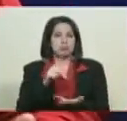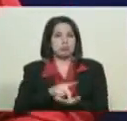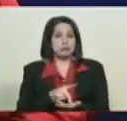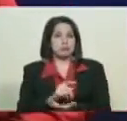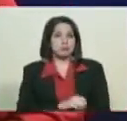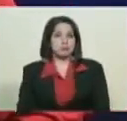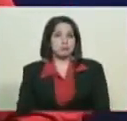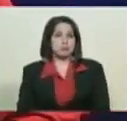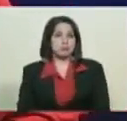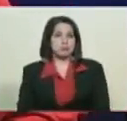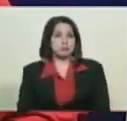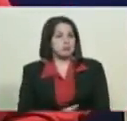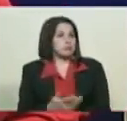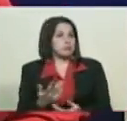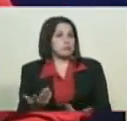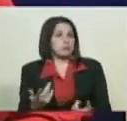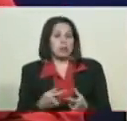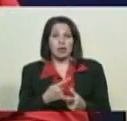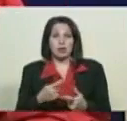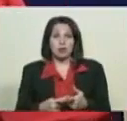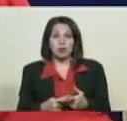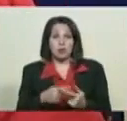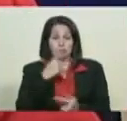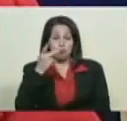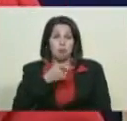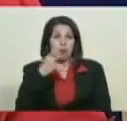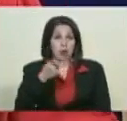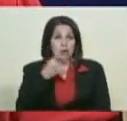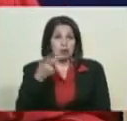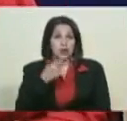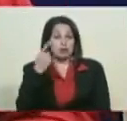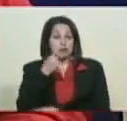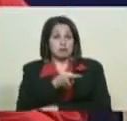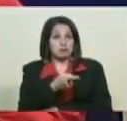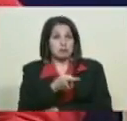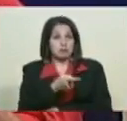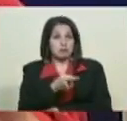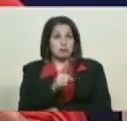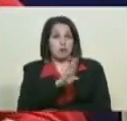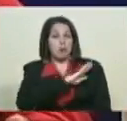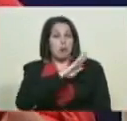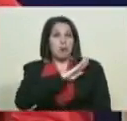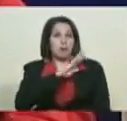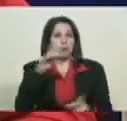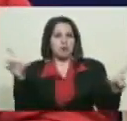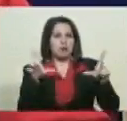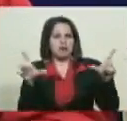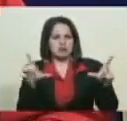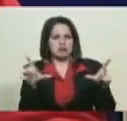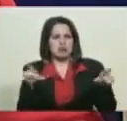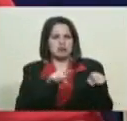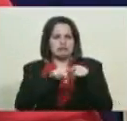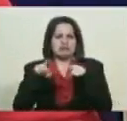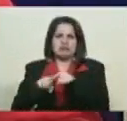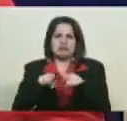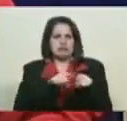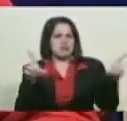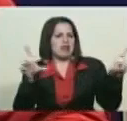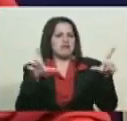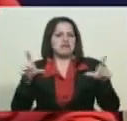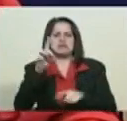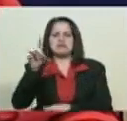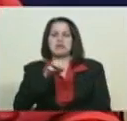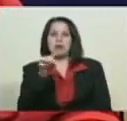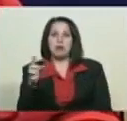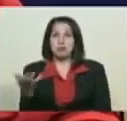Eso es la razón de ser de un partido político. Partido político dirigido por unos dueños de medios por el chantaje de sacarte o no sacarte en televisión. De